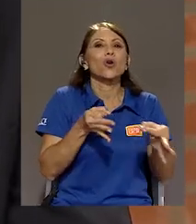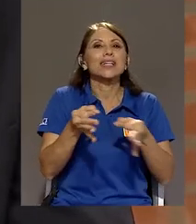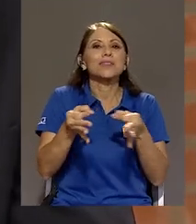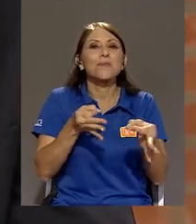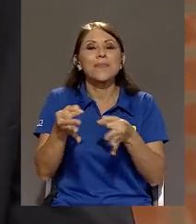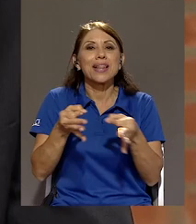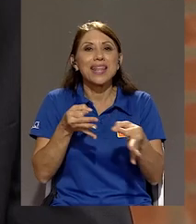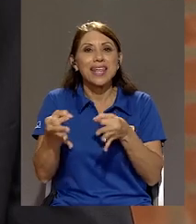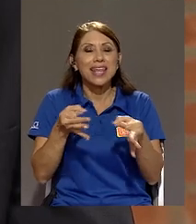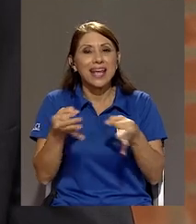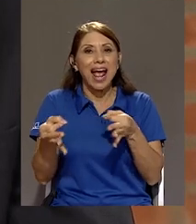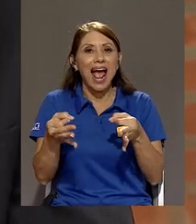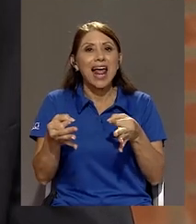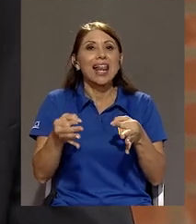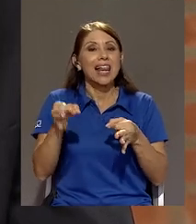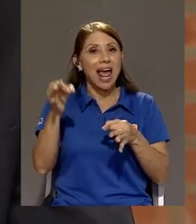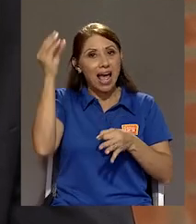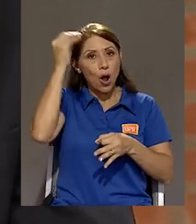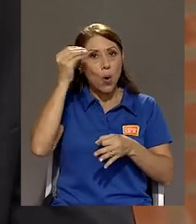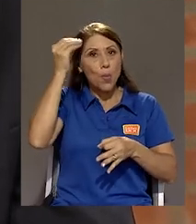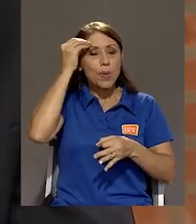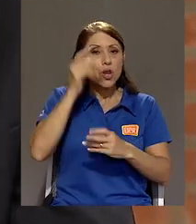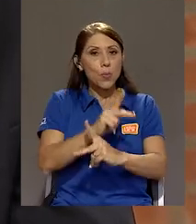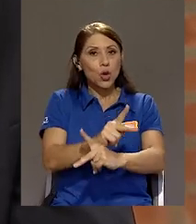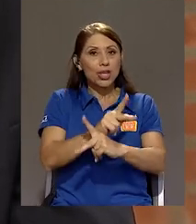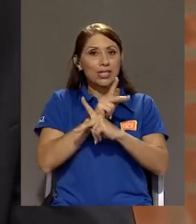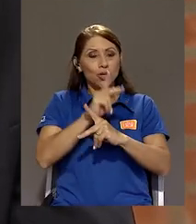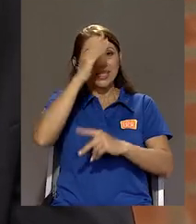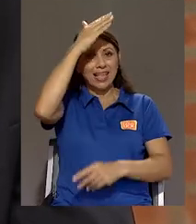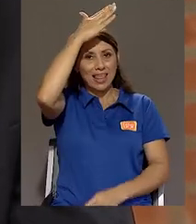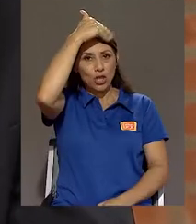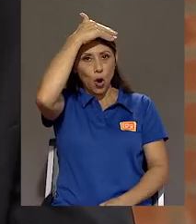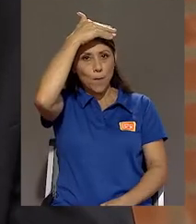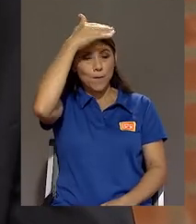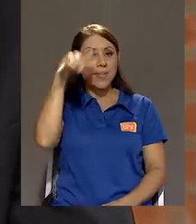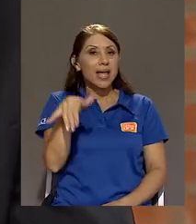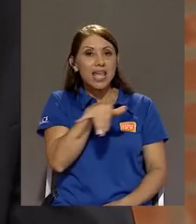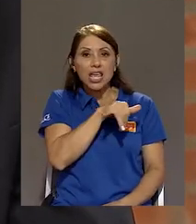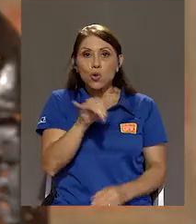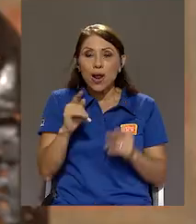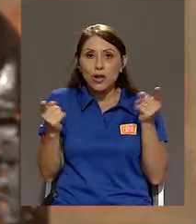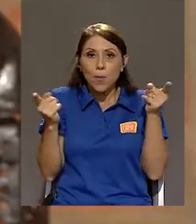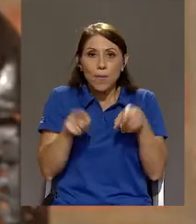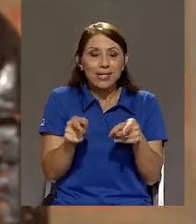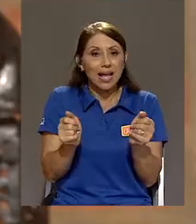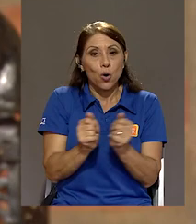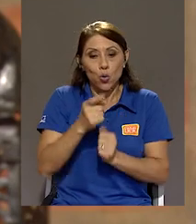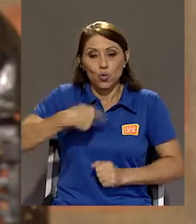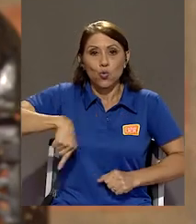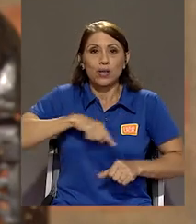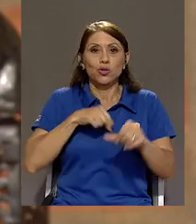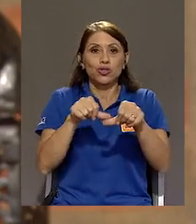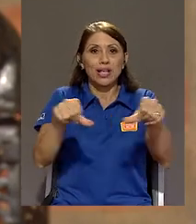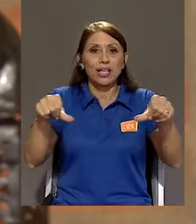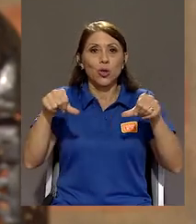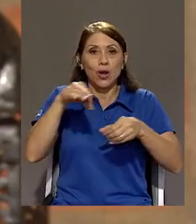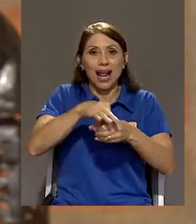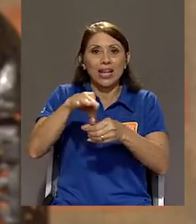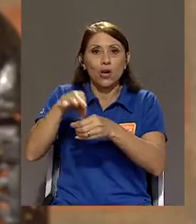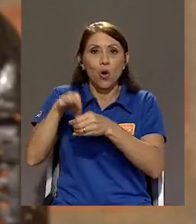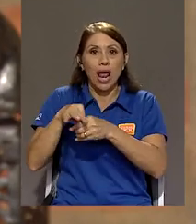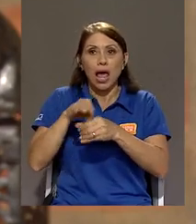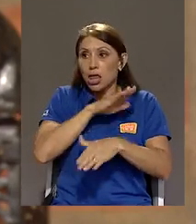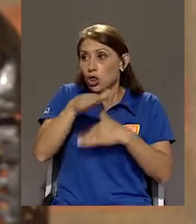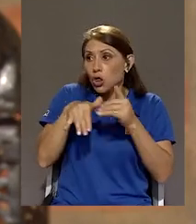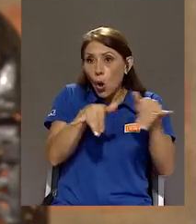explica en el fondo la posición proteccionista de Trump. Al igual que ocurre con nuestro sector agrícola, no todos